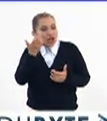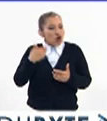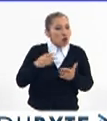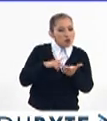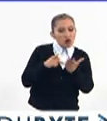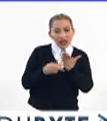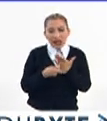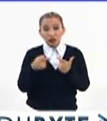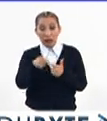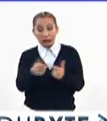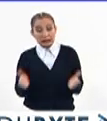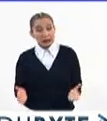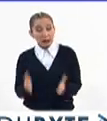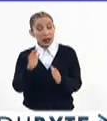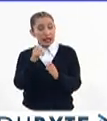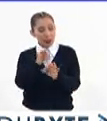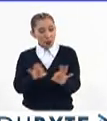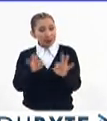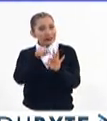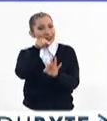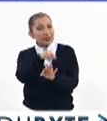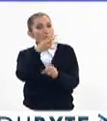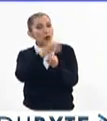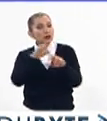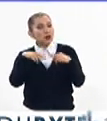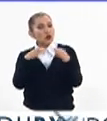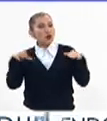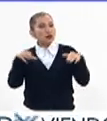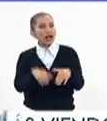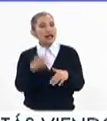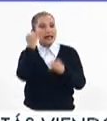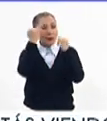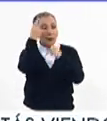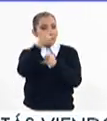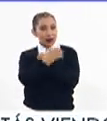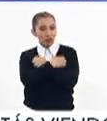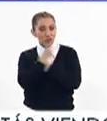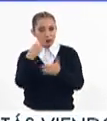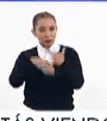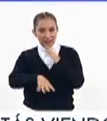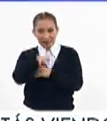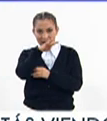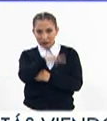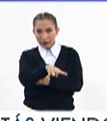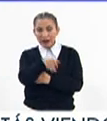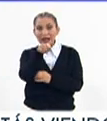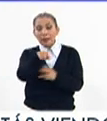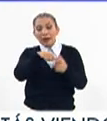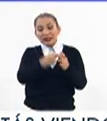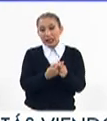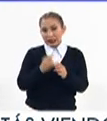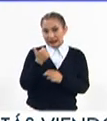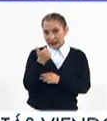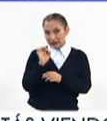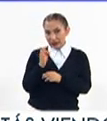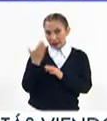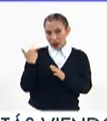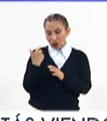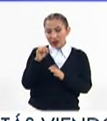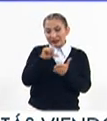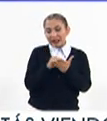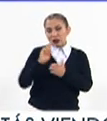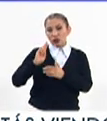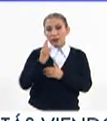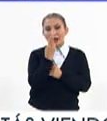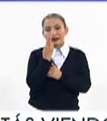los jóvenes es el impulso manifiesto del cuarto encuentro Innovar para Educar 2019, que arrancó este 6 de febrero en el